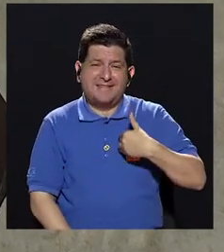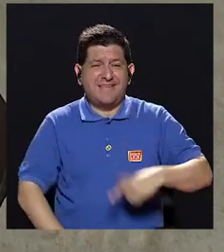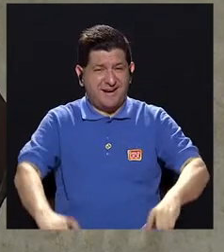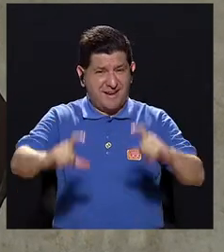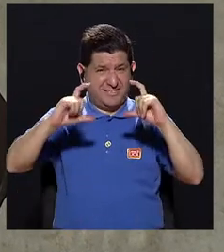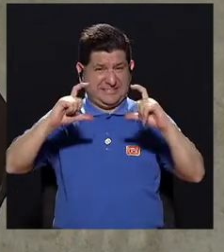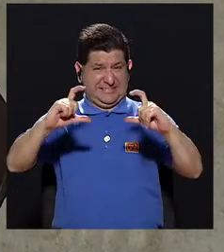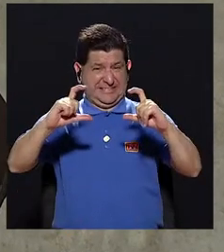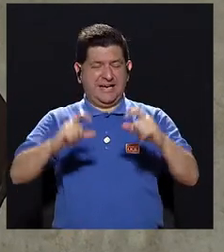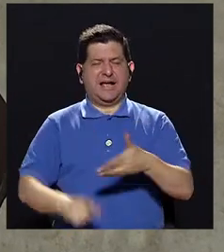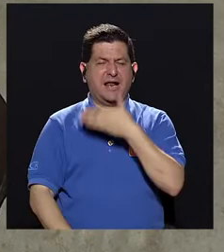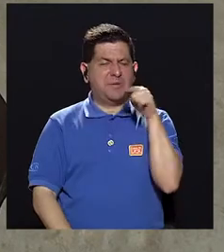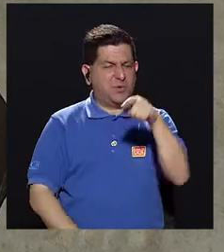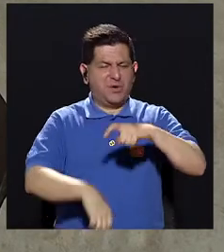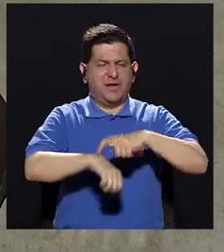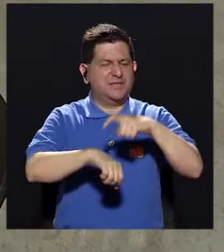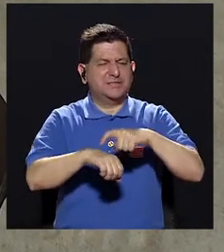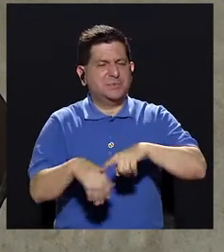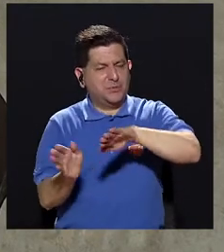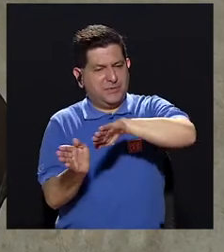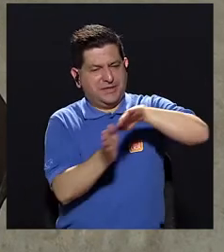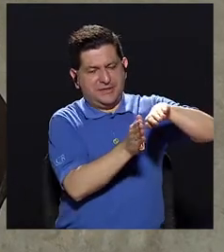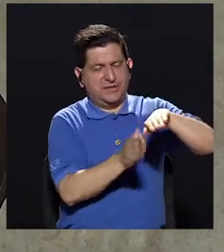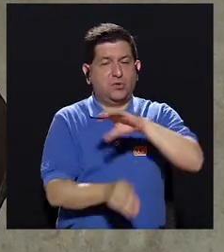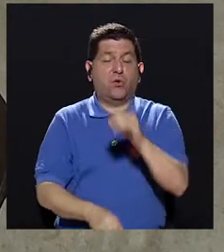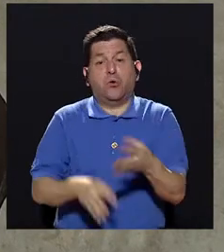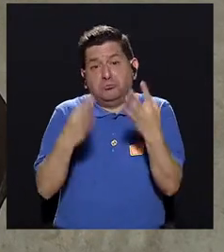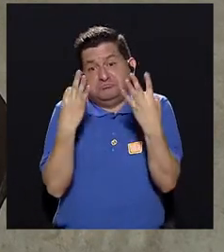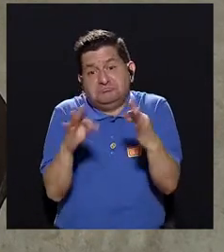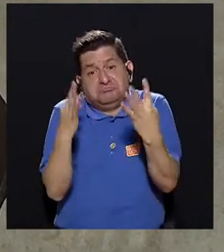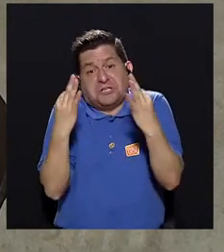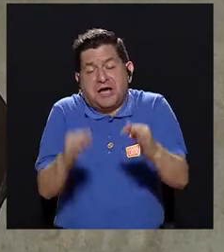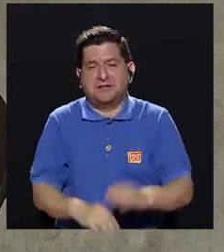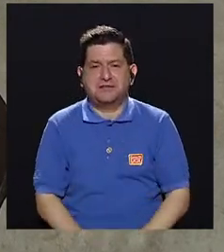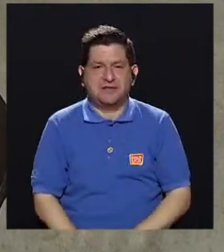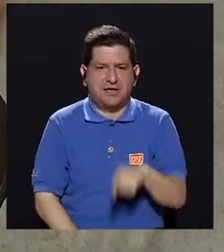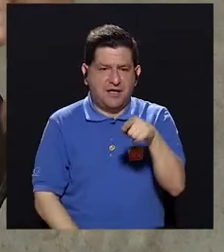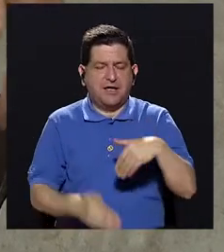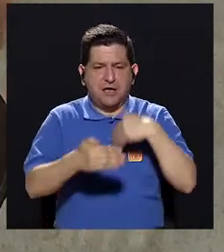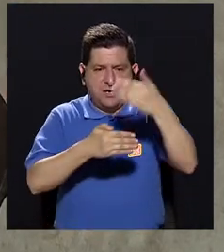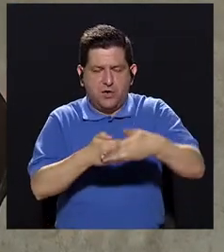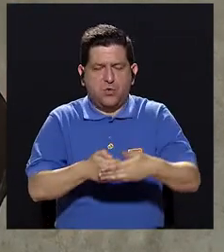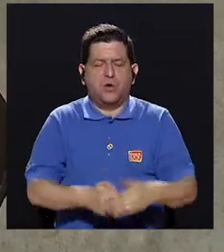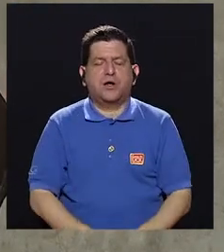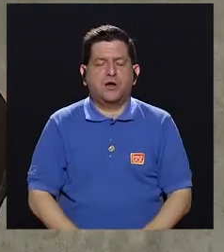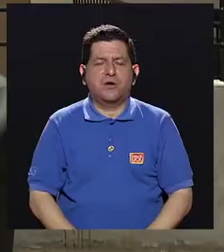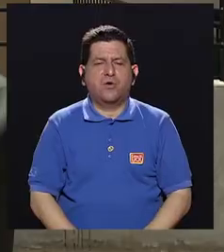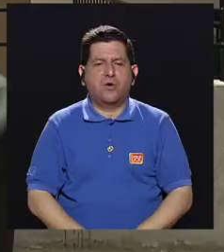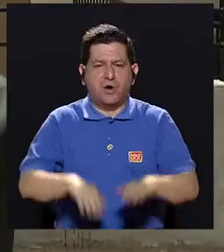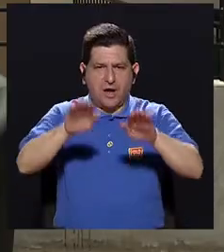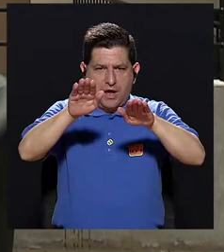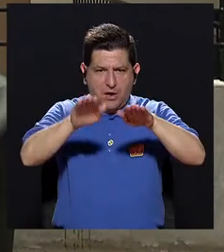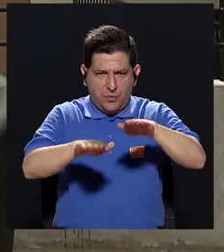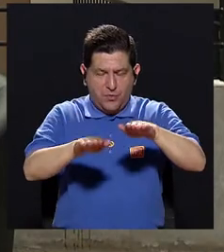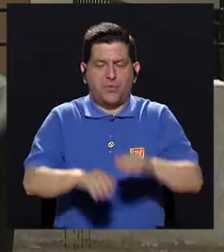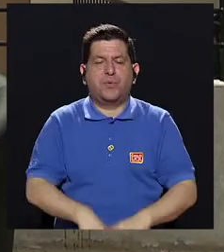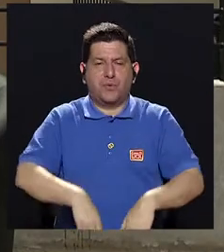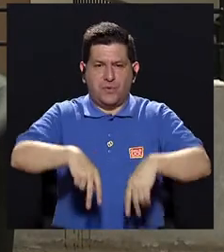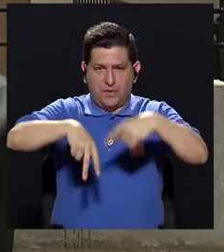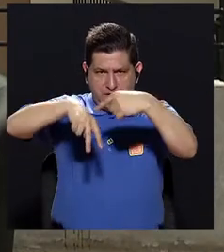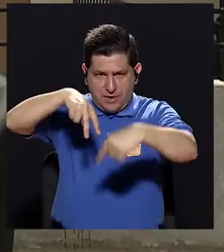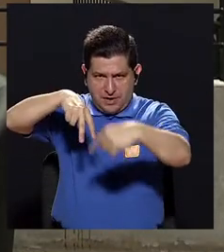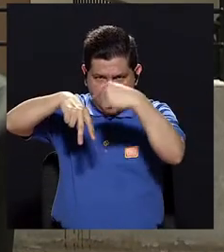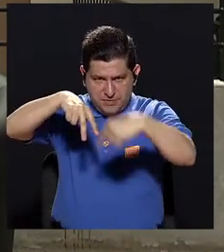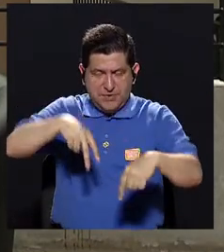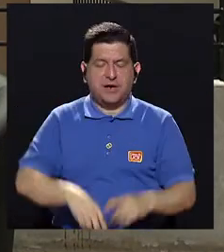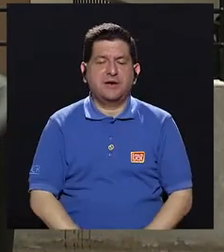los tacones, se puede quitar en ese momento los tacones o lo trata de hacer con tacones y bajamos la pierna y luego la otra. Aquí vamos a ahorrar un poquito menos de lo recomendado,